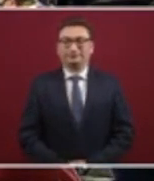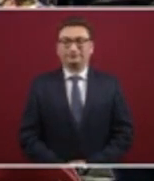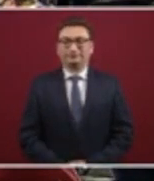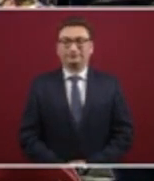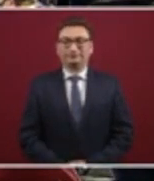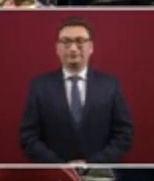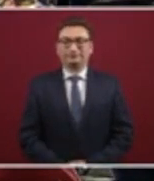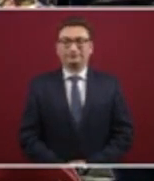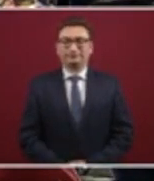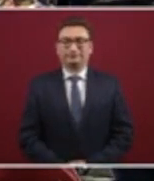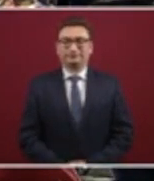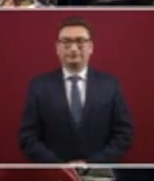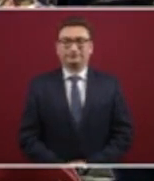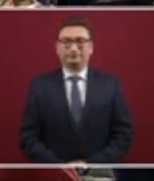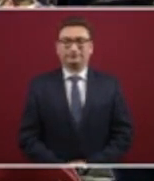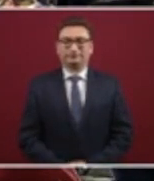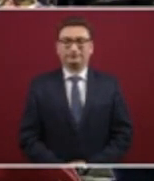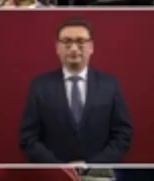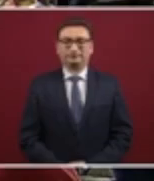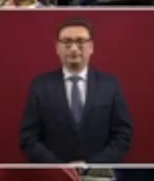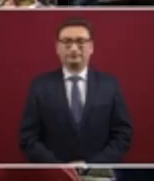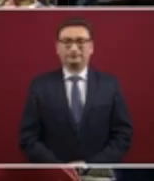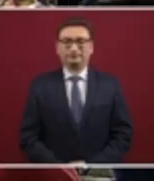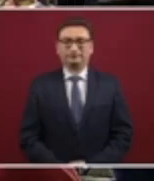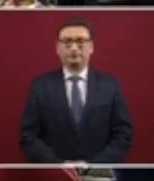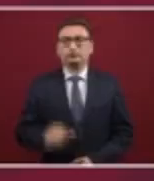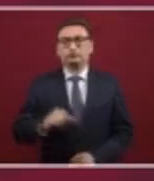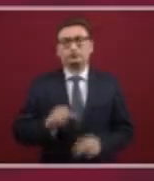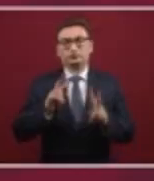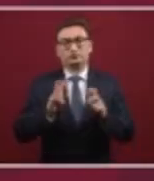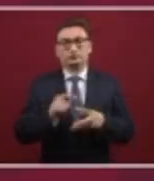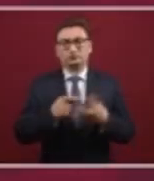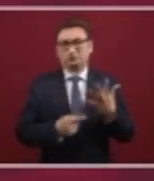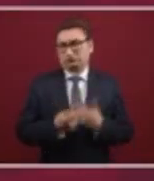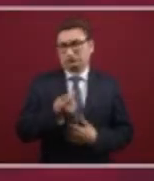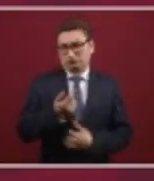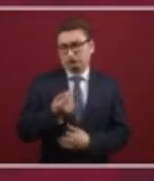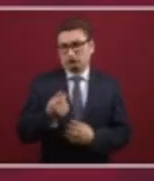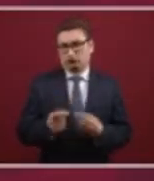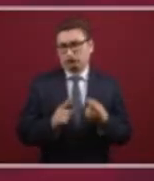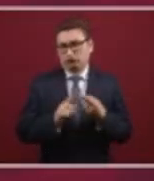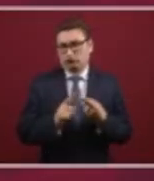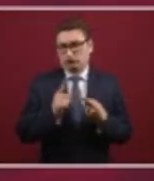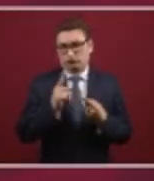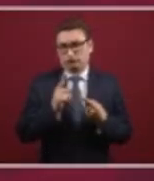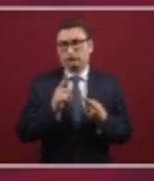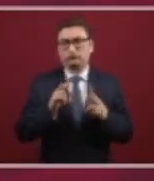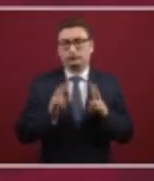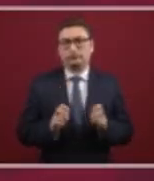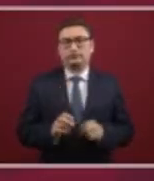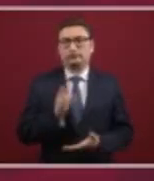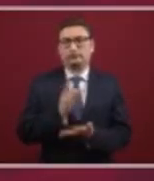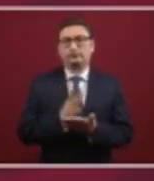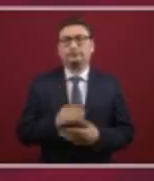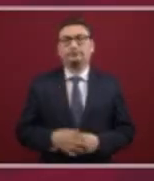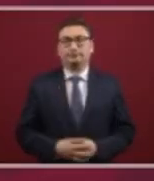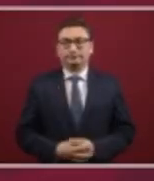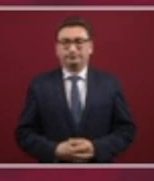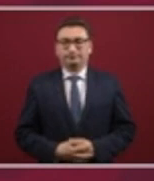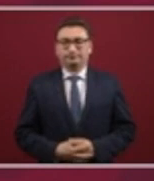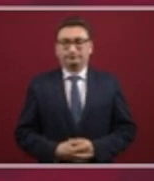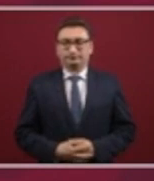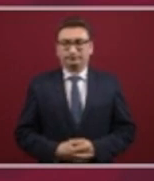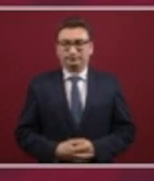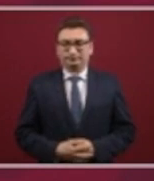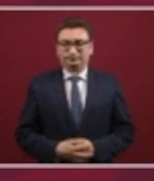tratar muy pocos asuntos, uno nada más, ahora sí que